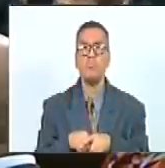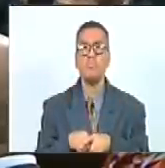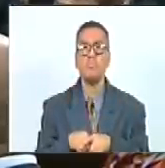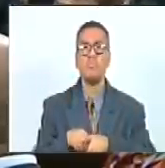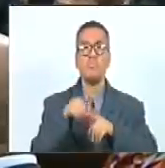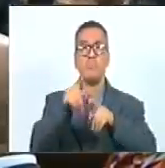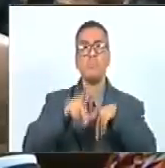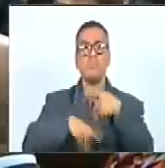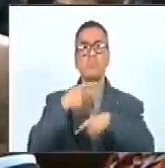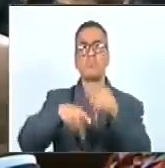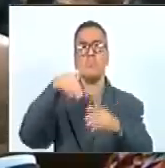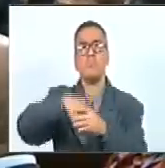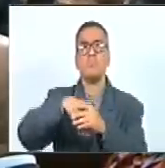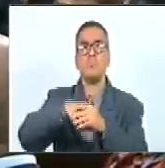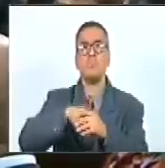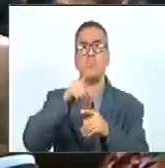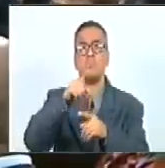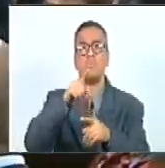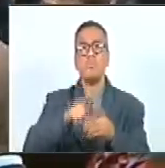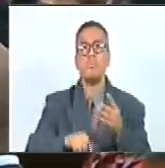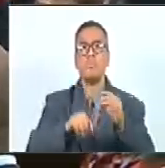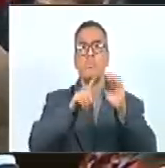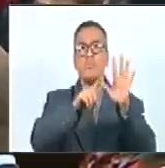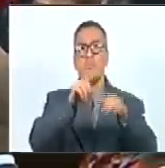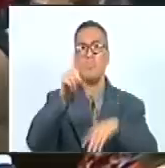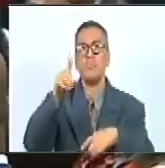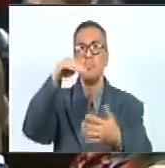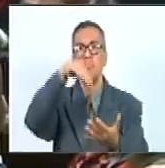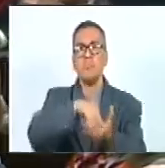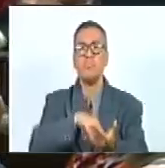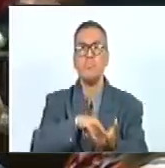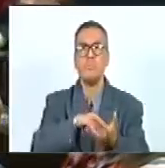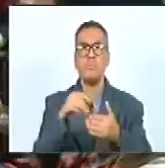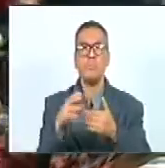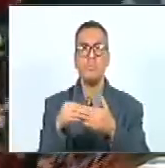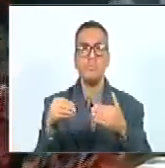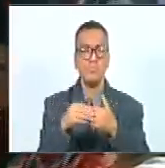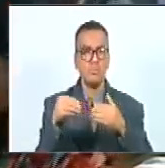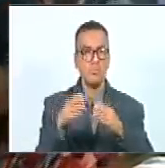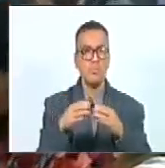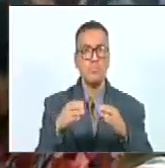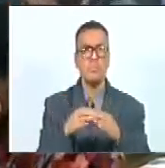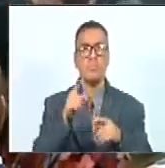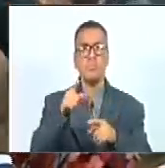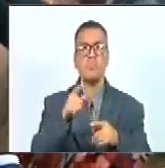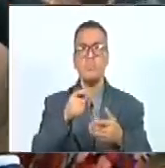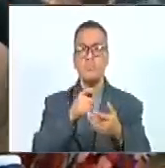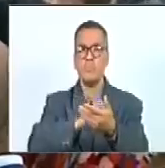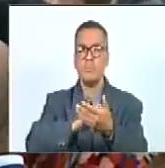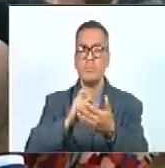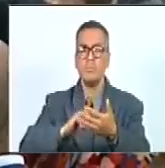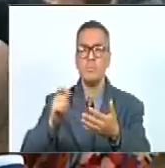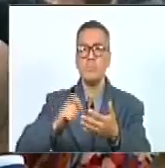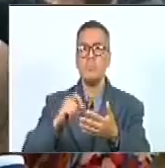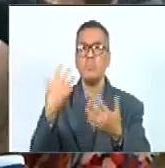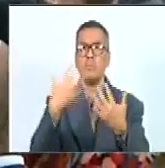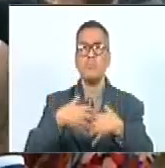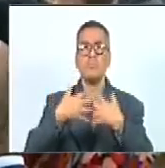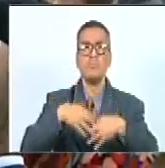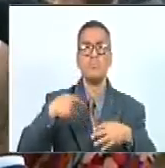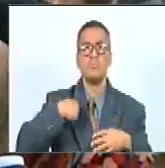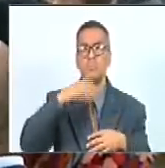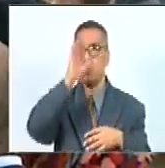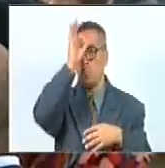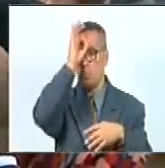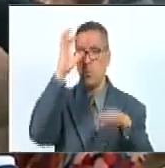Ese proceso electoral costó $71,000 la organización. Se lo contrataron a una empresa que no se